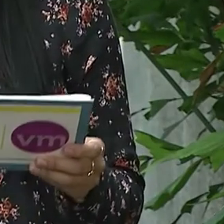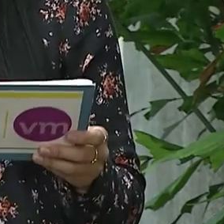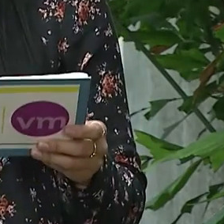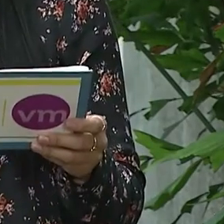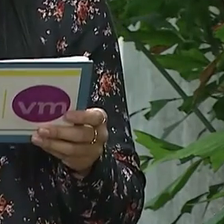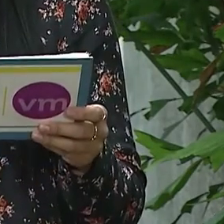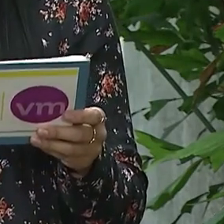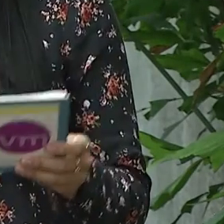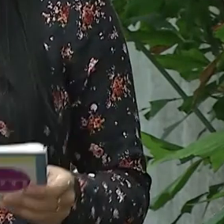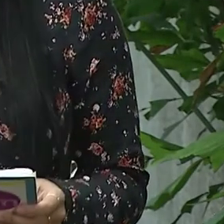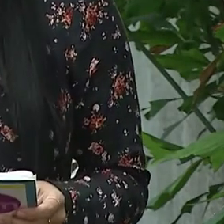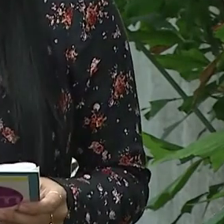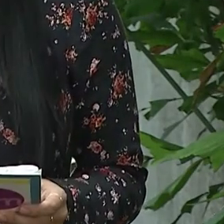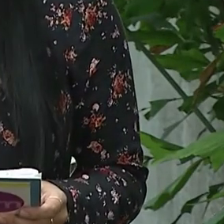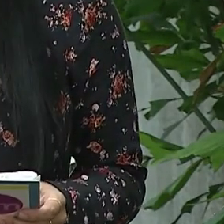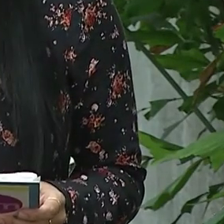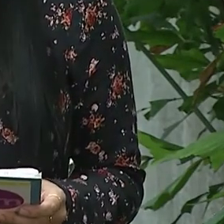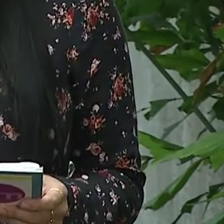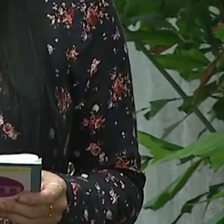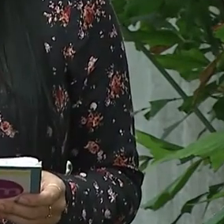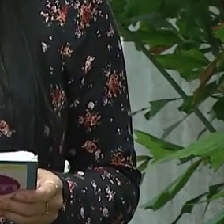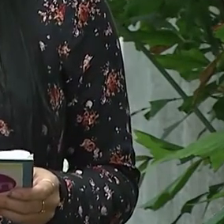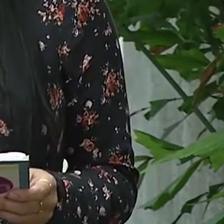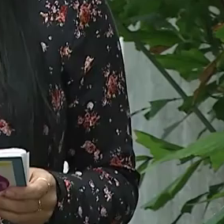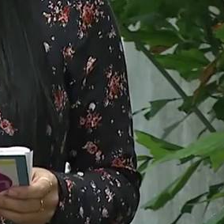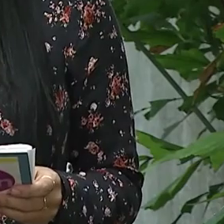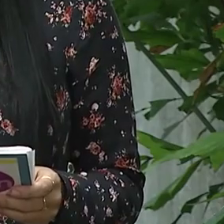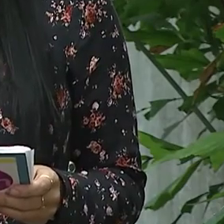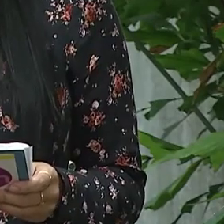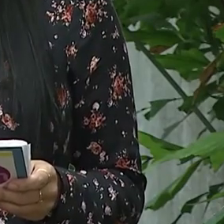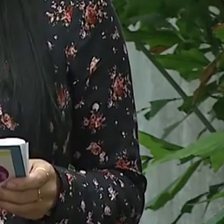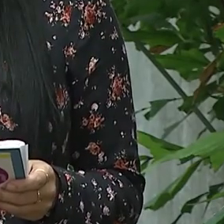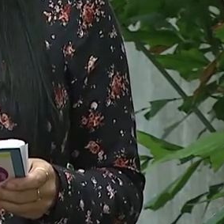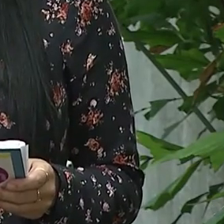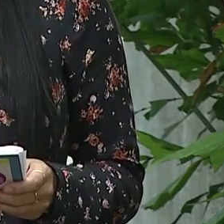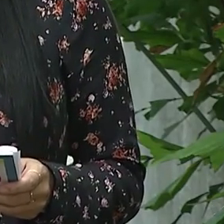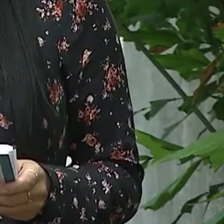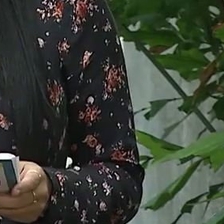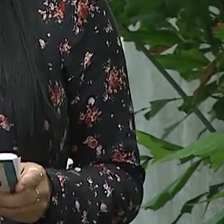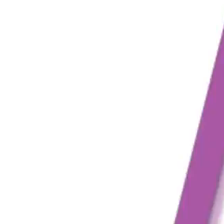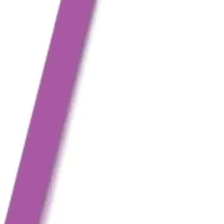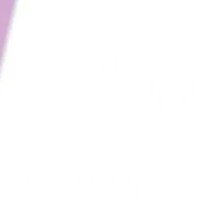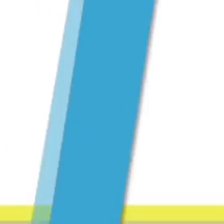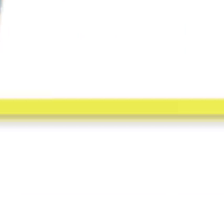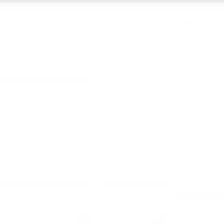nuestra página en Facebook y los esperamos la próxima semana. Hasta pronto. Hasta pronto.